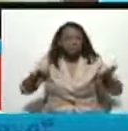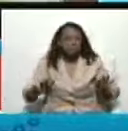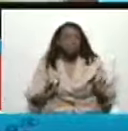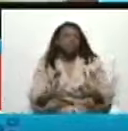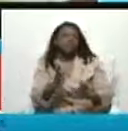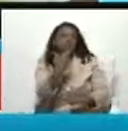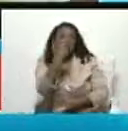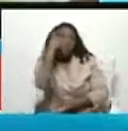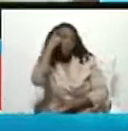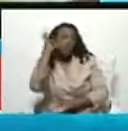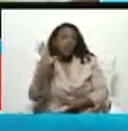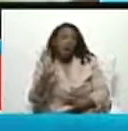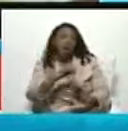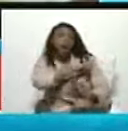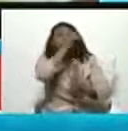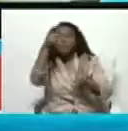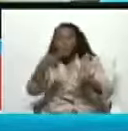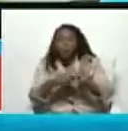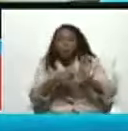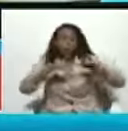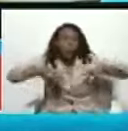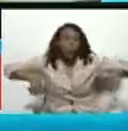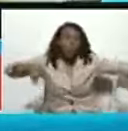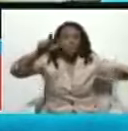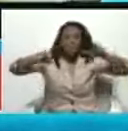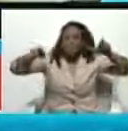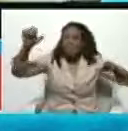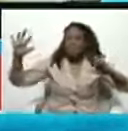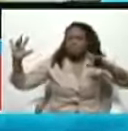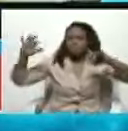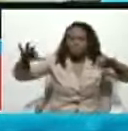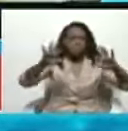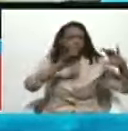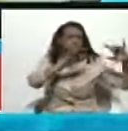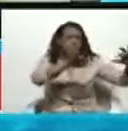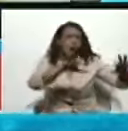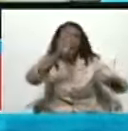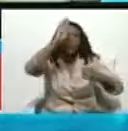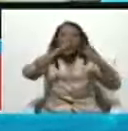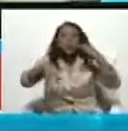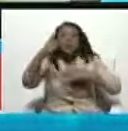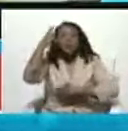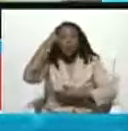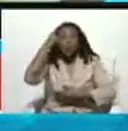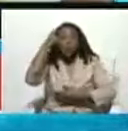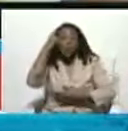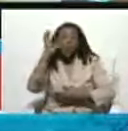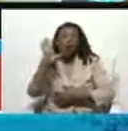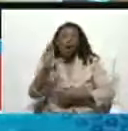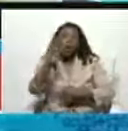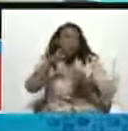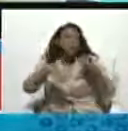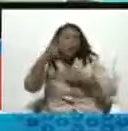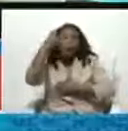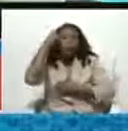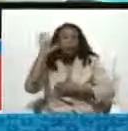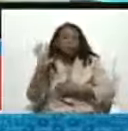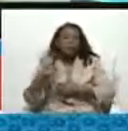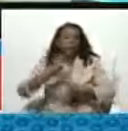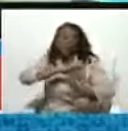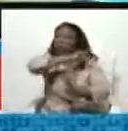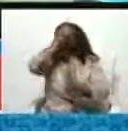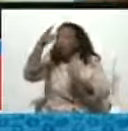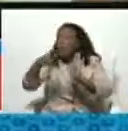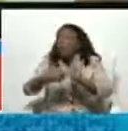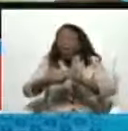lo menos tres días para ir instalando al personal. Y el último día sería el último día que se va a hacer todo